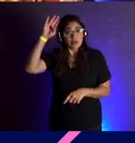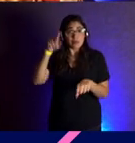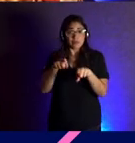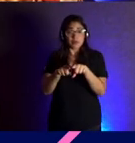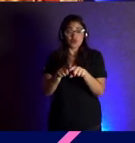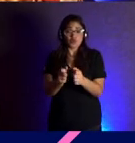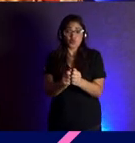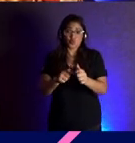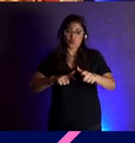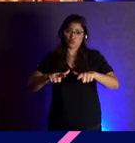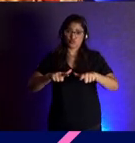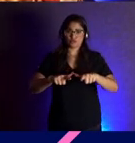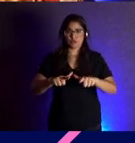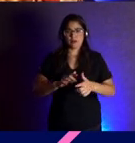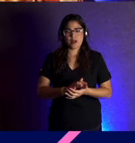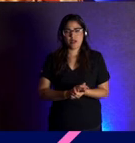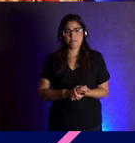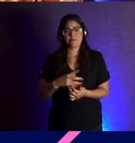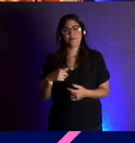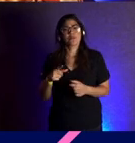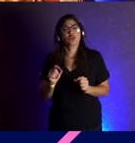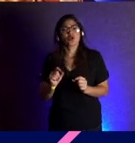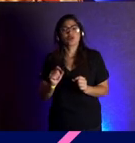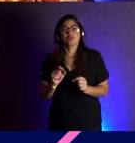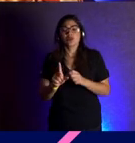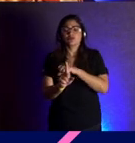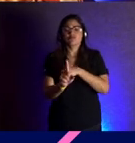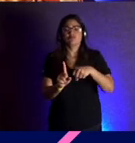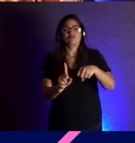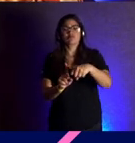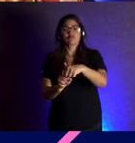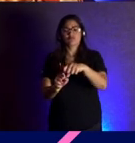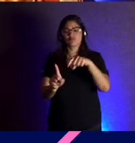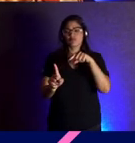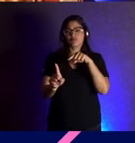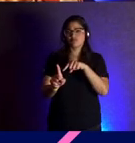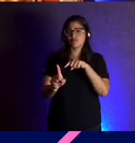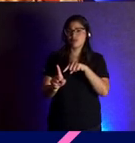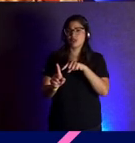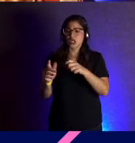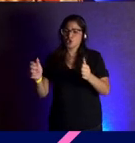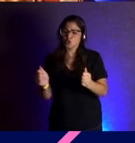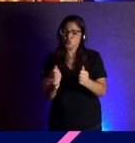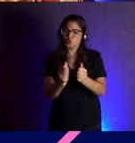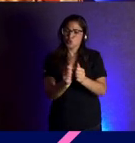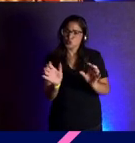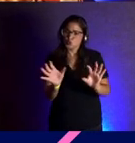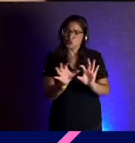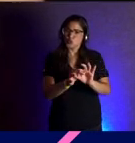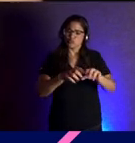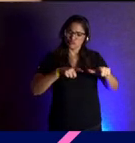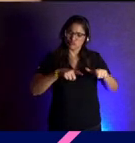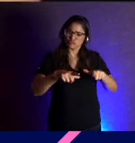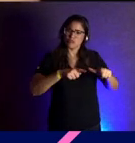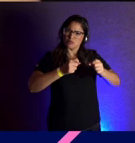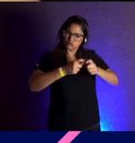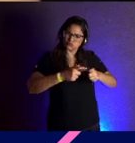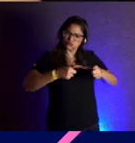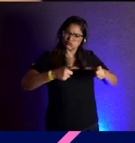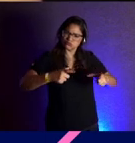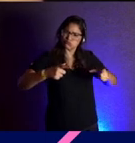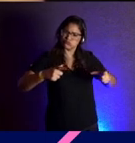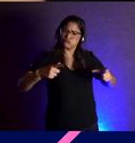Sumar a toda la sociedad civil dentro del trabajo periodístico lo que hace es ampliar el pool de stakeholders que asegura que tu